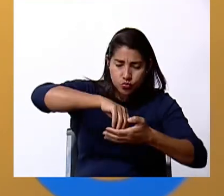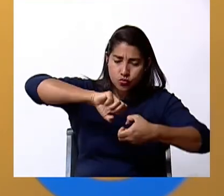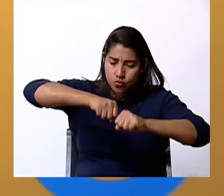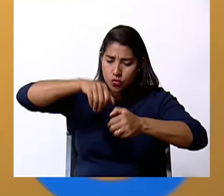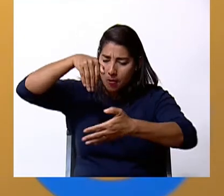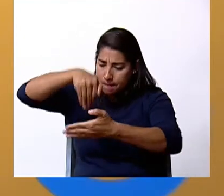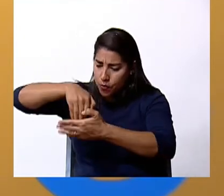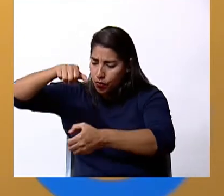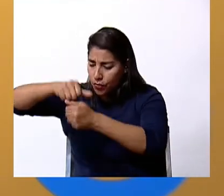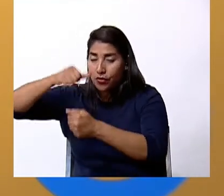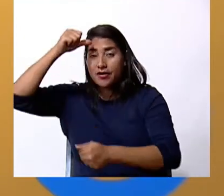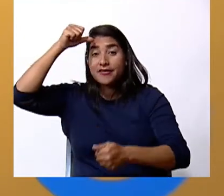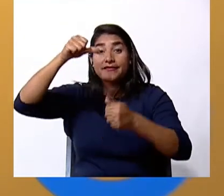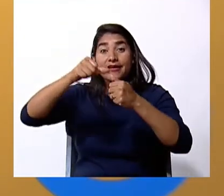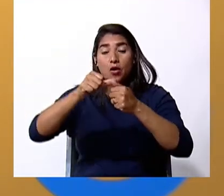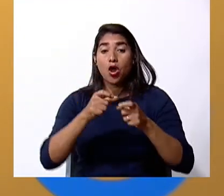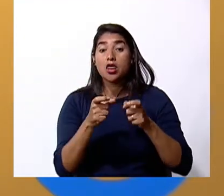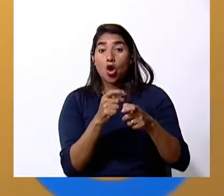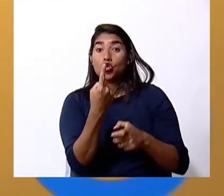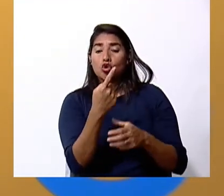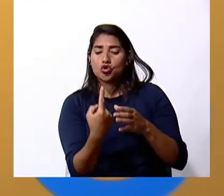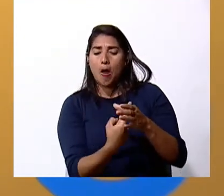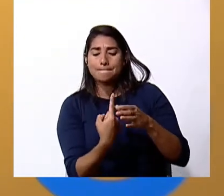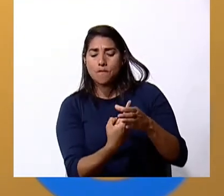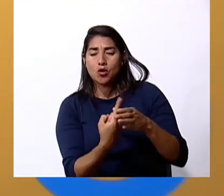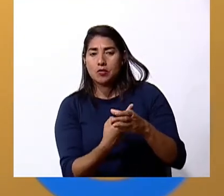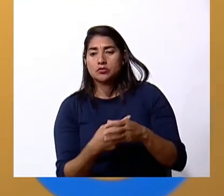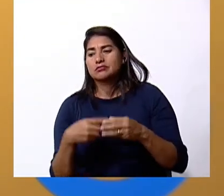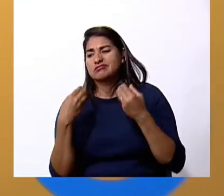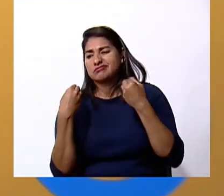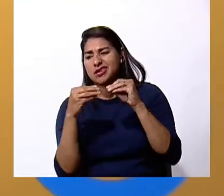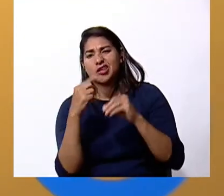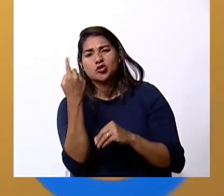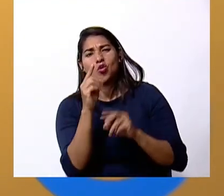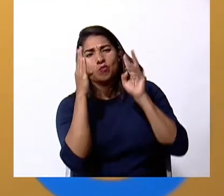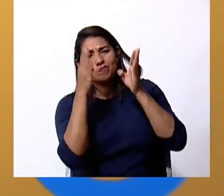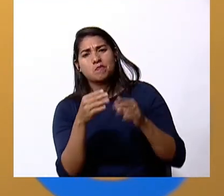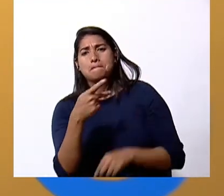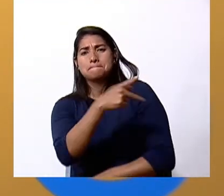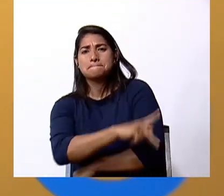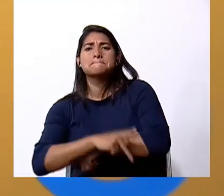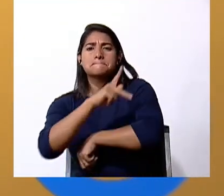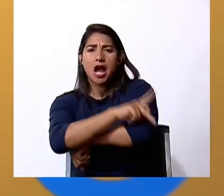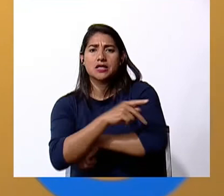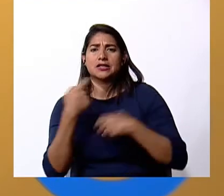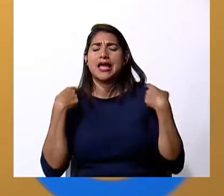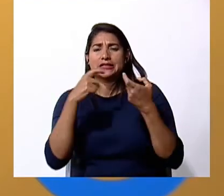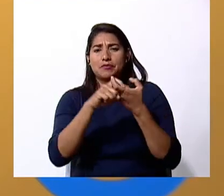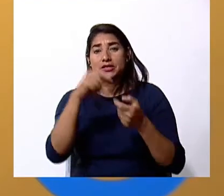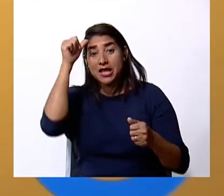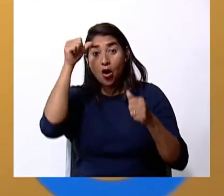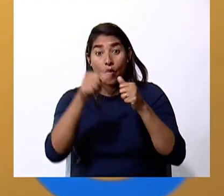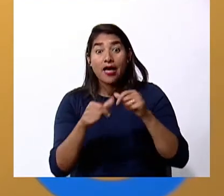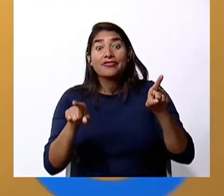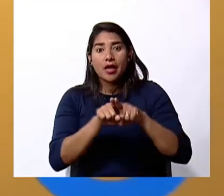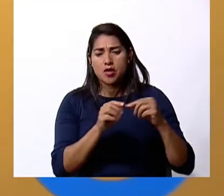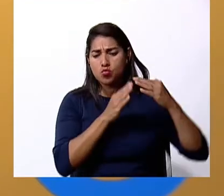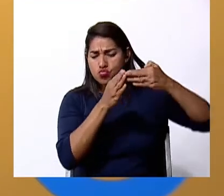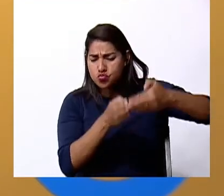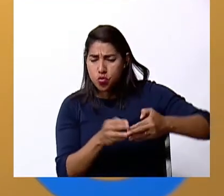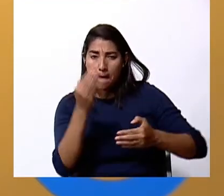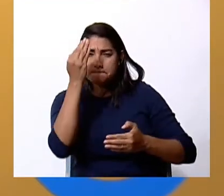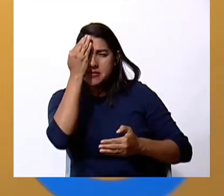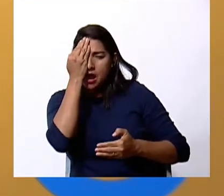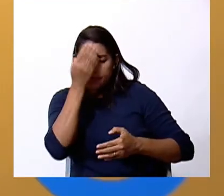¿Se acuerdan que con lo del monopolio la gente solo le podía vender a España? Entonces, ¿qué pasaba? ¿Se acuerdan de los piratas? Ellos venían